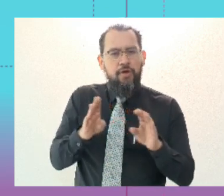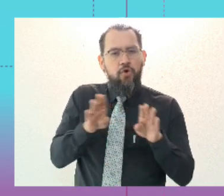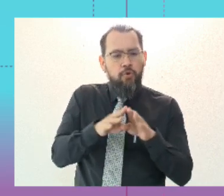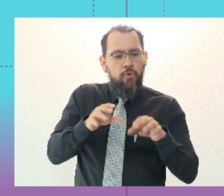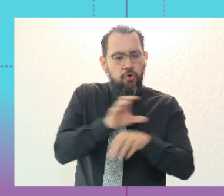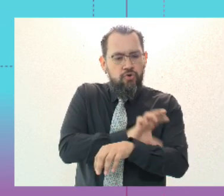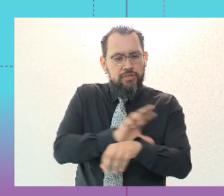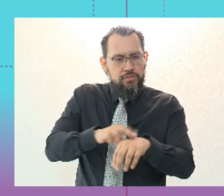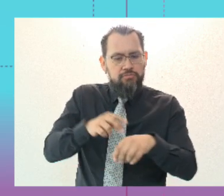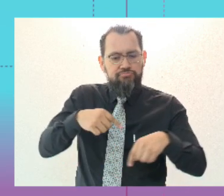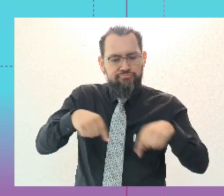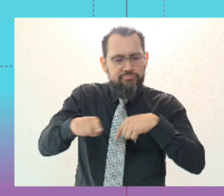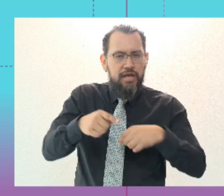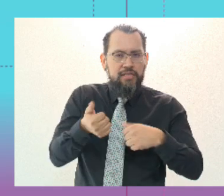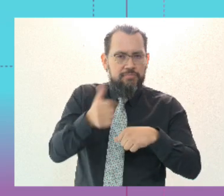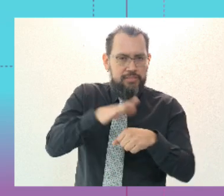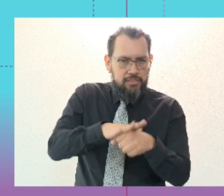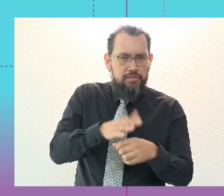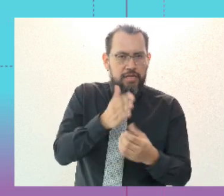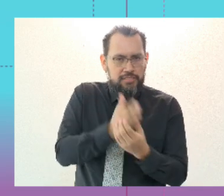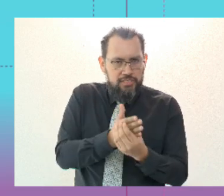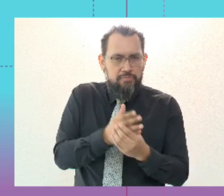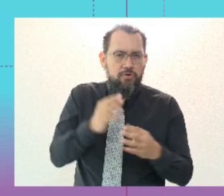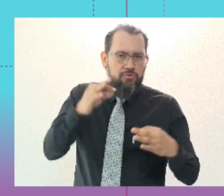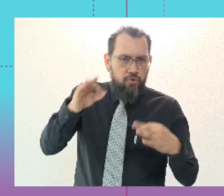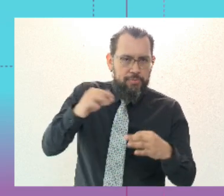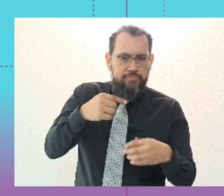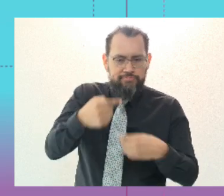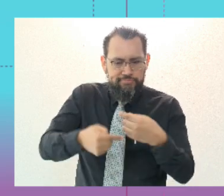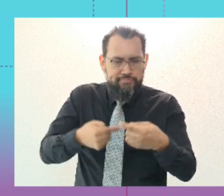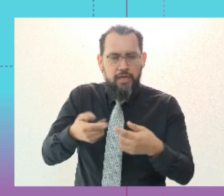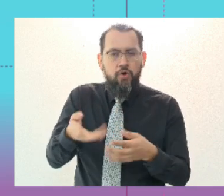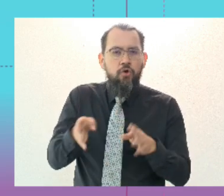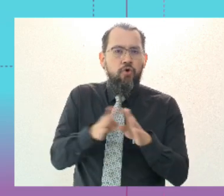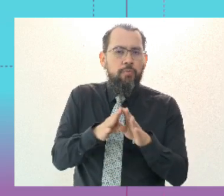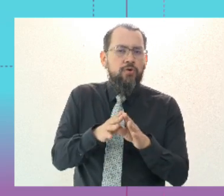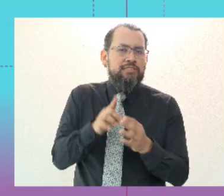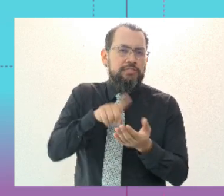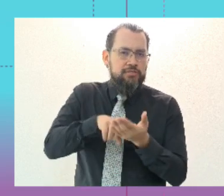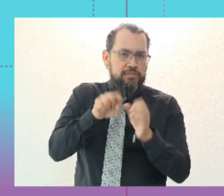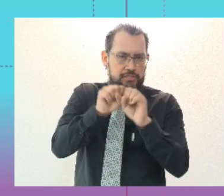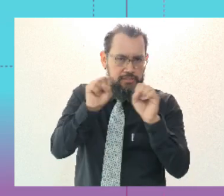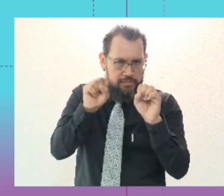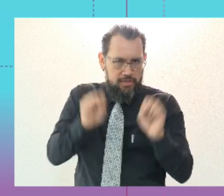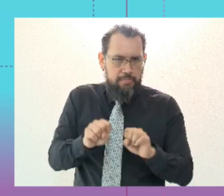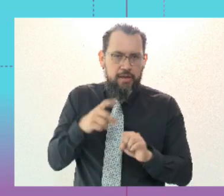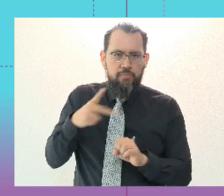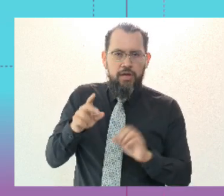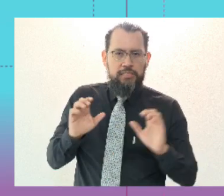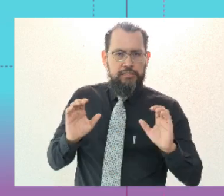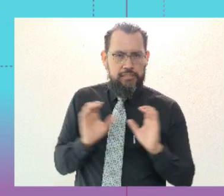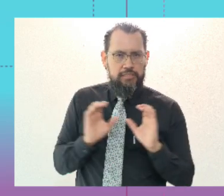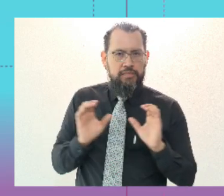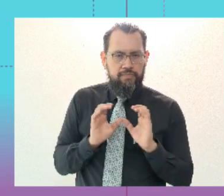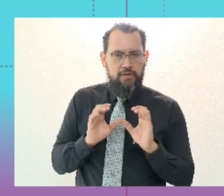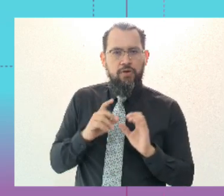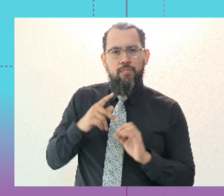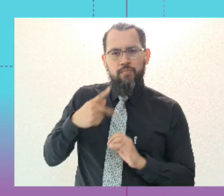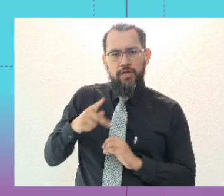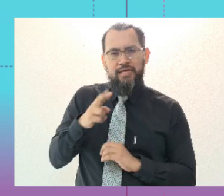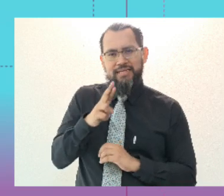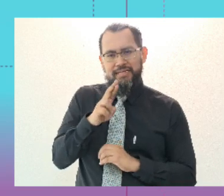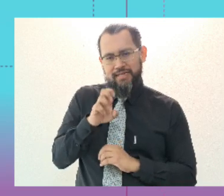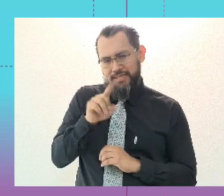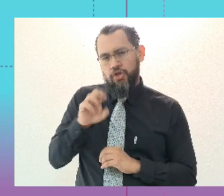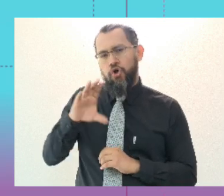operativa de la administración de archivos y la gestión documental del Sistema Institucional de Archivos por la entidad de certificación y evaluación Red